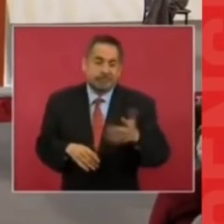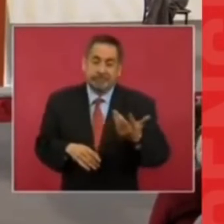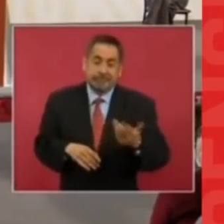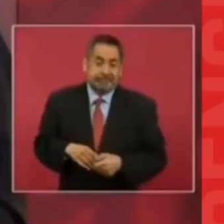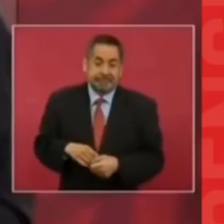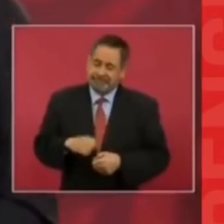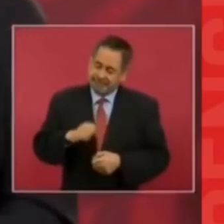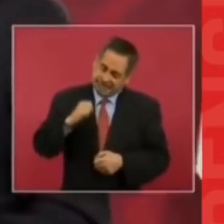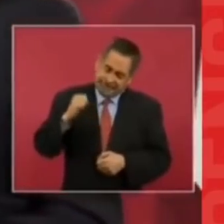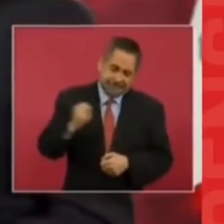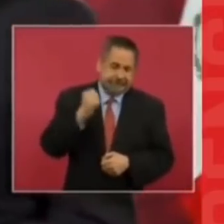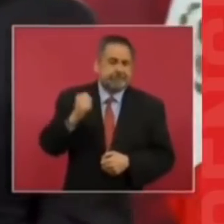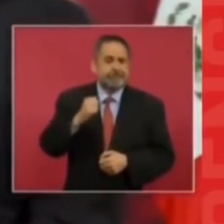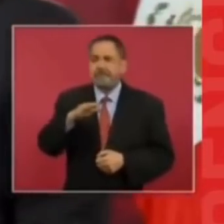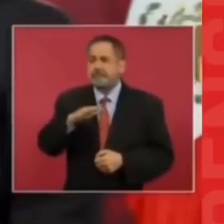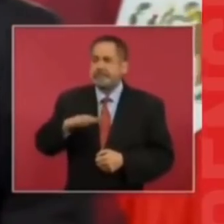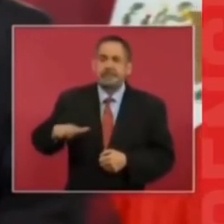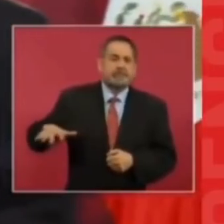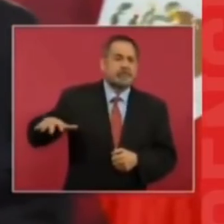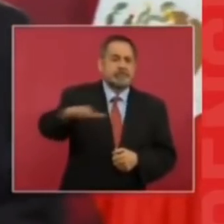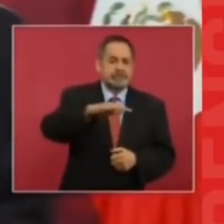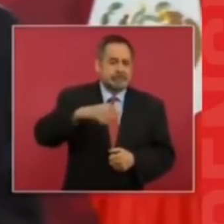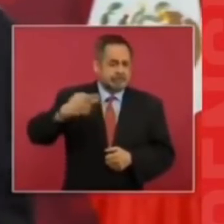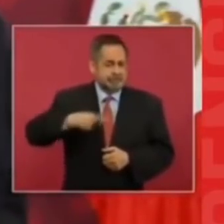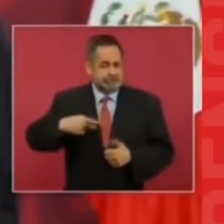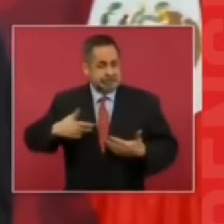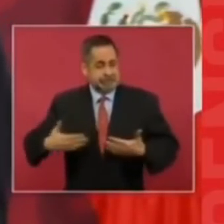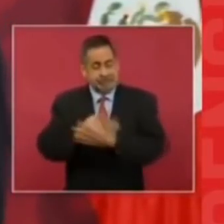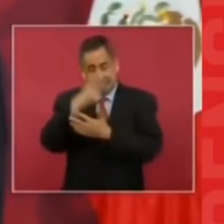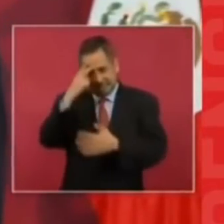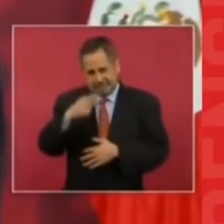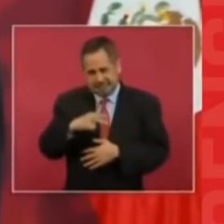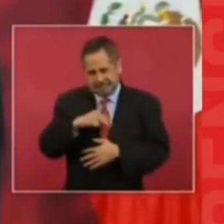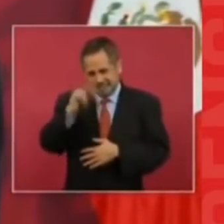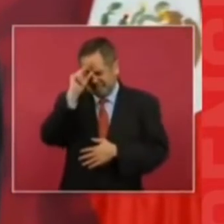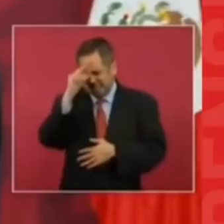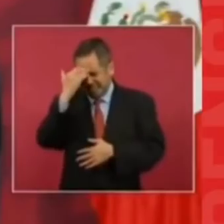Afortunadamente, el pueblo de México es mucha pieza,